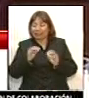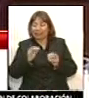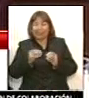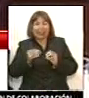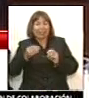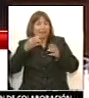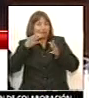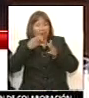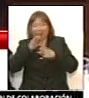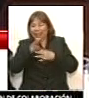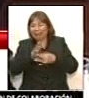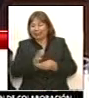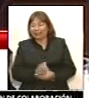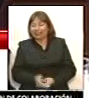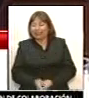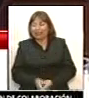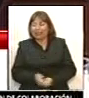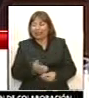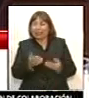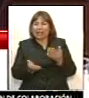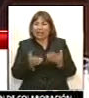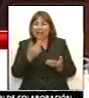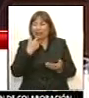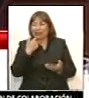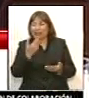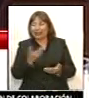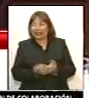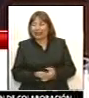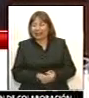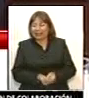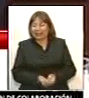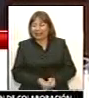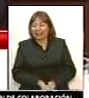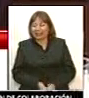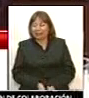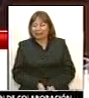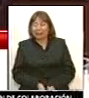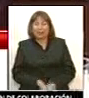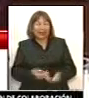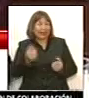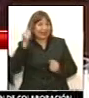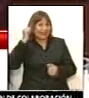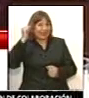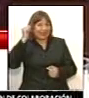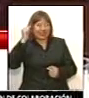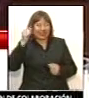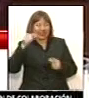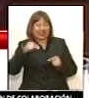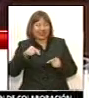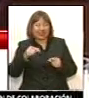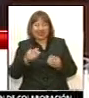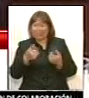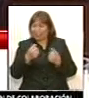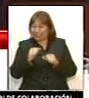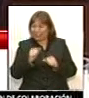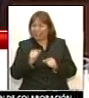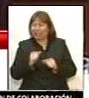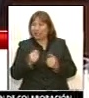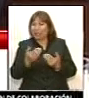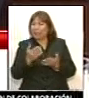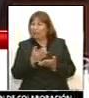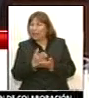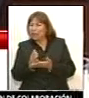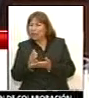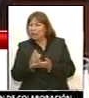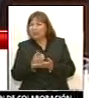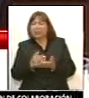el tema. El preámbulo, como usted, como todos saben, en derecho y en este tipo de tratados, el preámbulo es